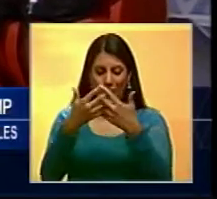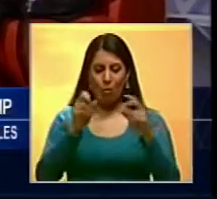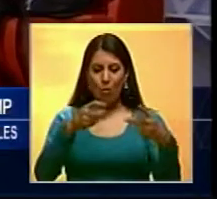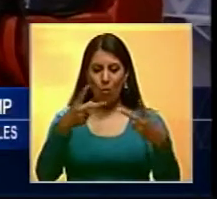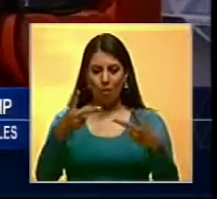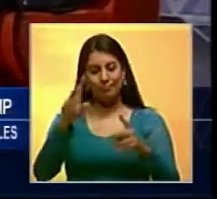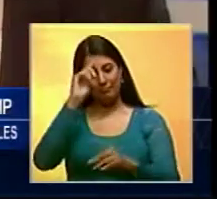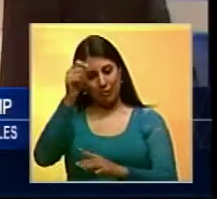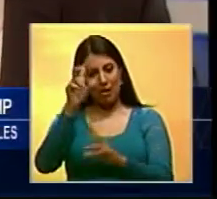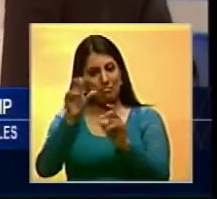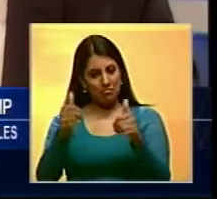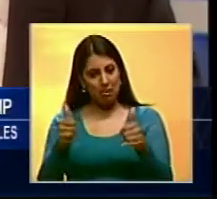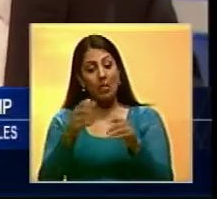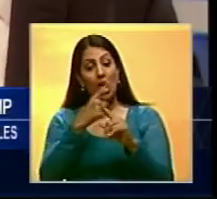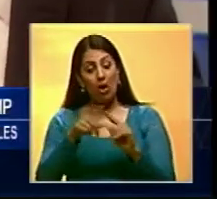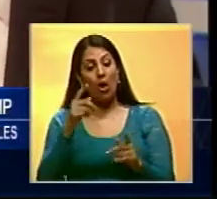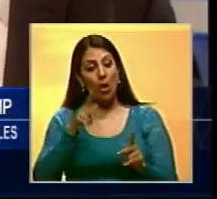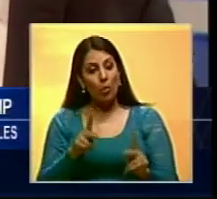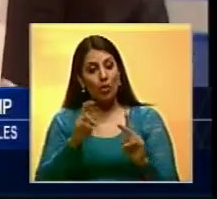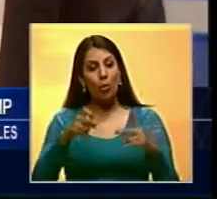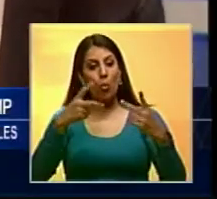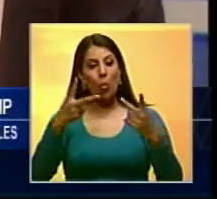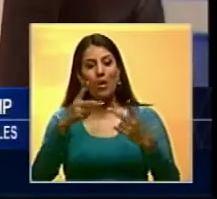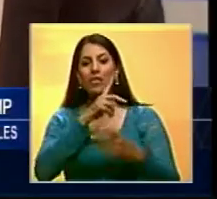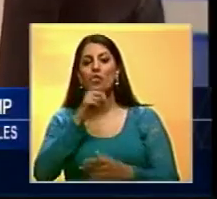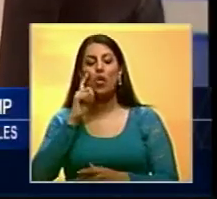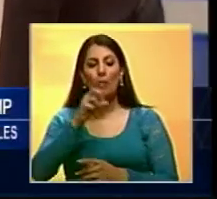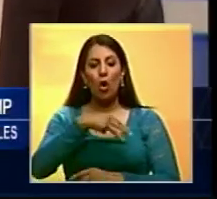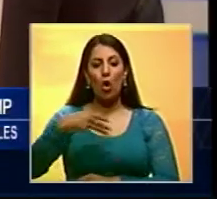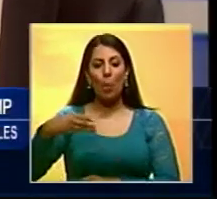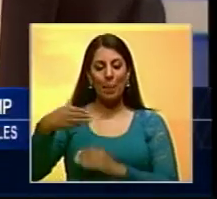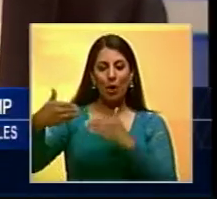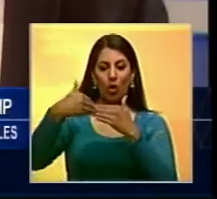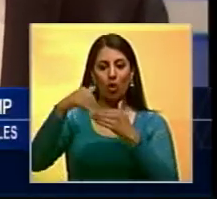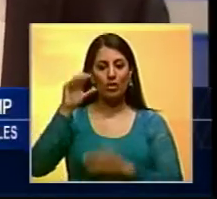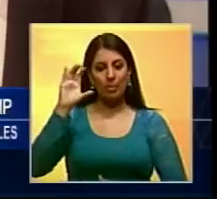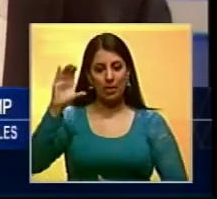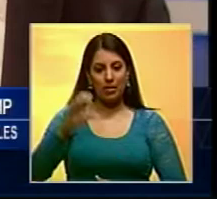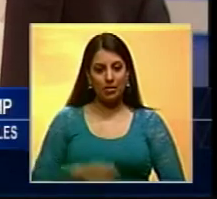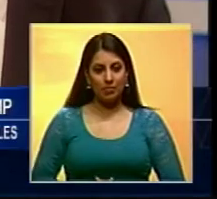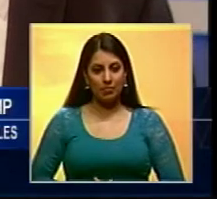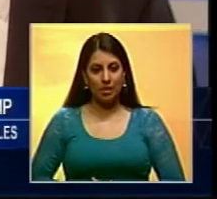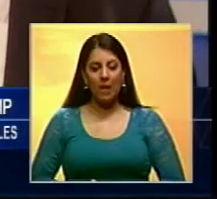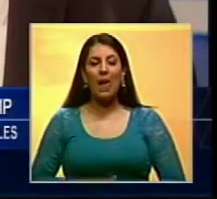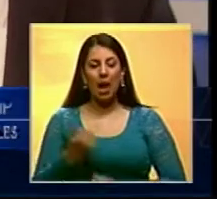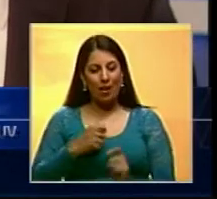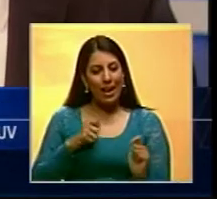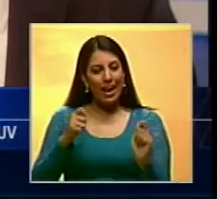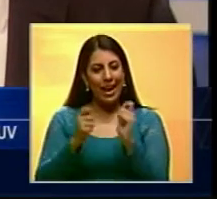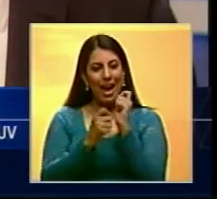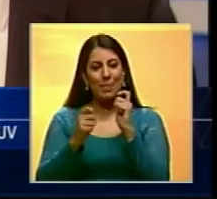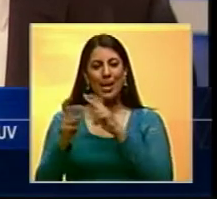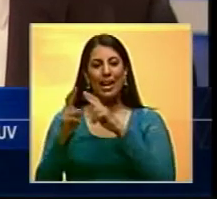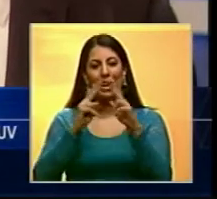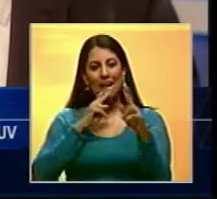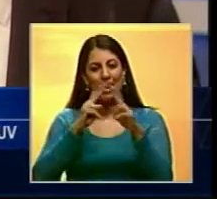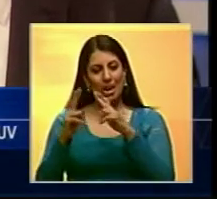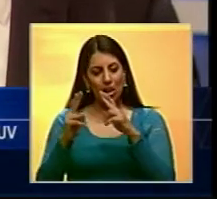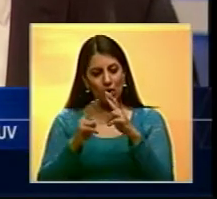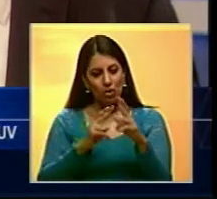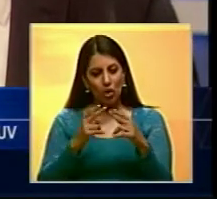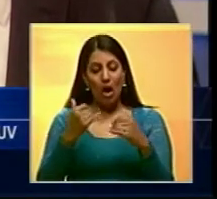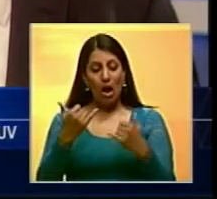estadounidenses, resaltando la oportunidad de levantar el decreto de Obama en contra de nuestro país. ¿Va a cambiar la relación con